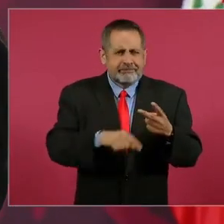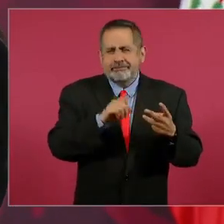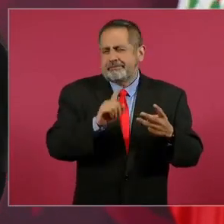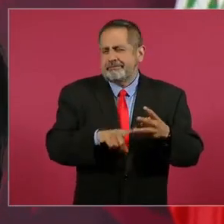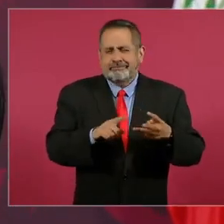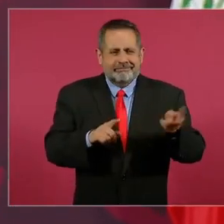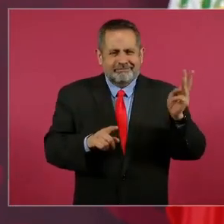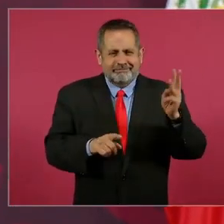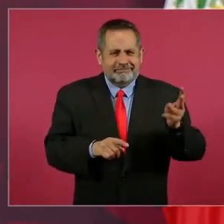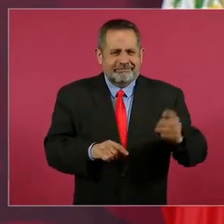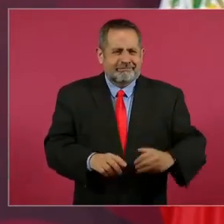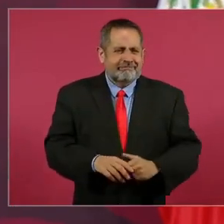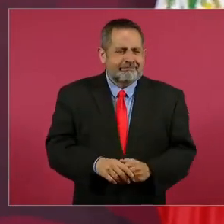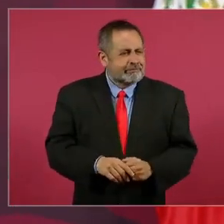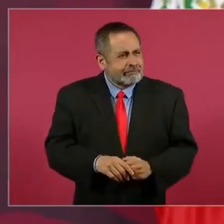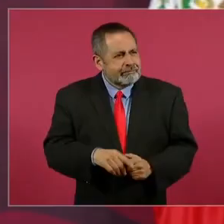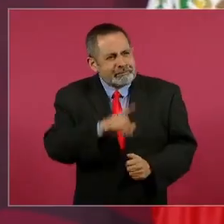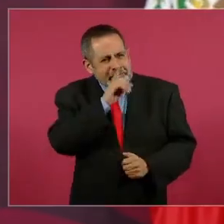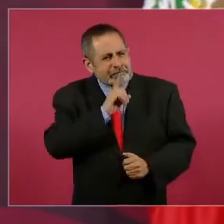y